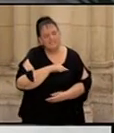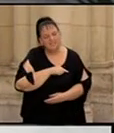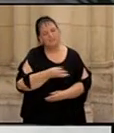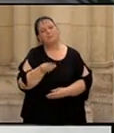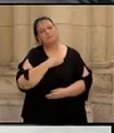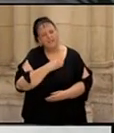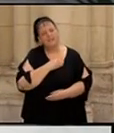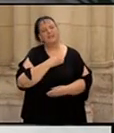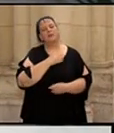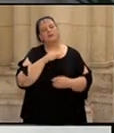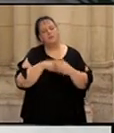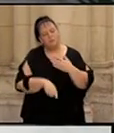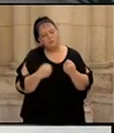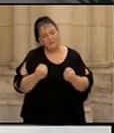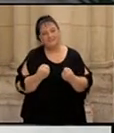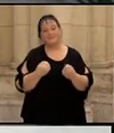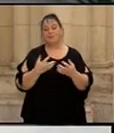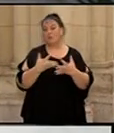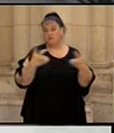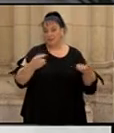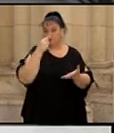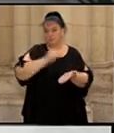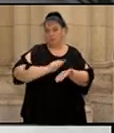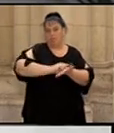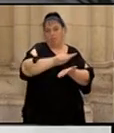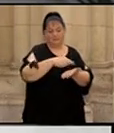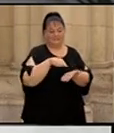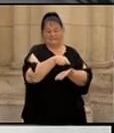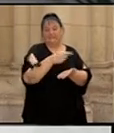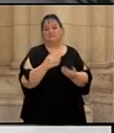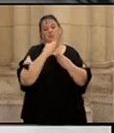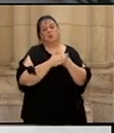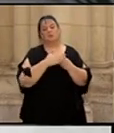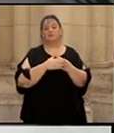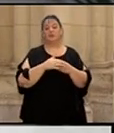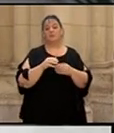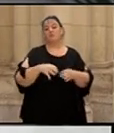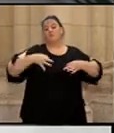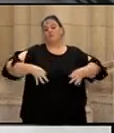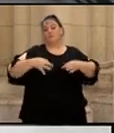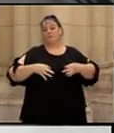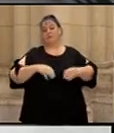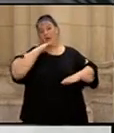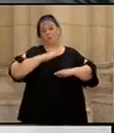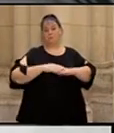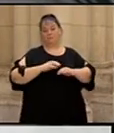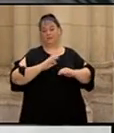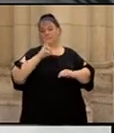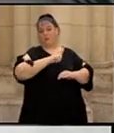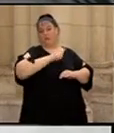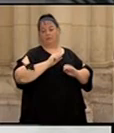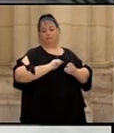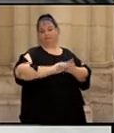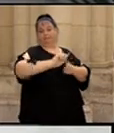profundamente. Pero, queridos hermanos, eso es un consuelo de formalidad. ¿Cómo consuela